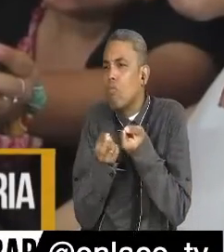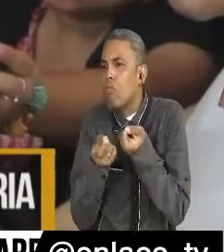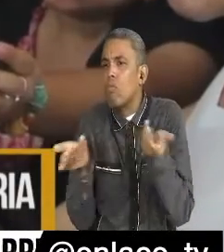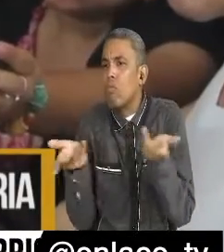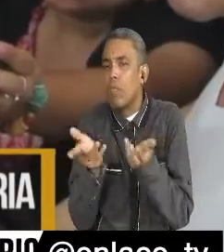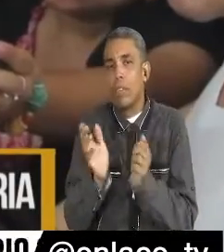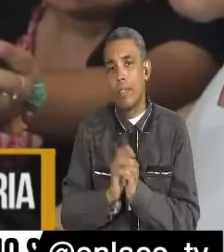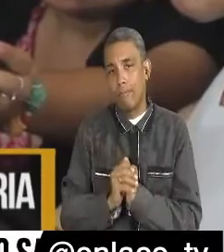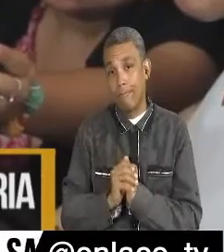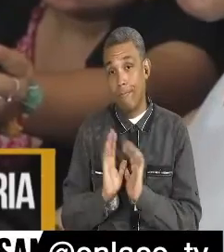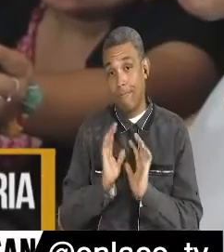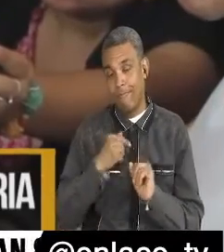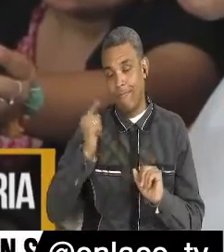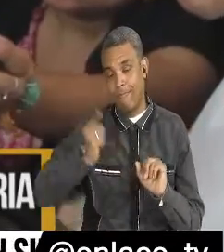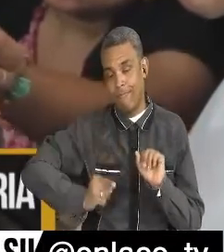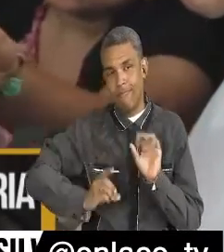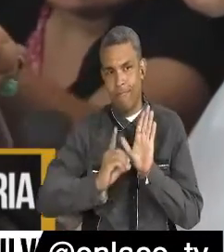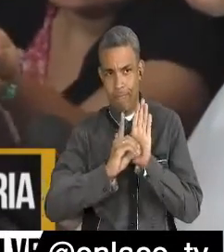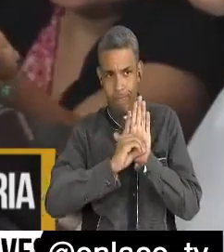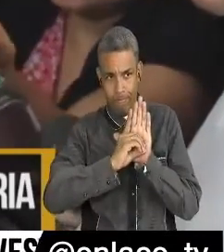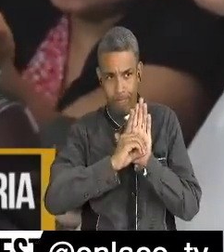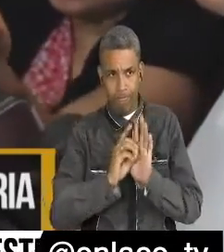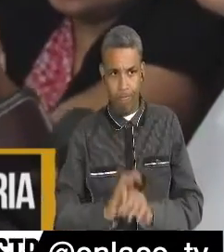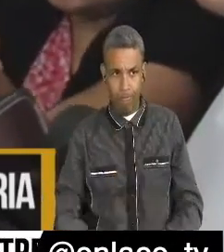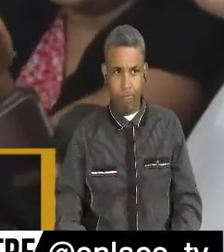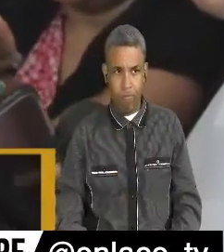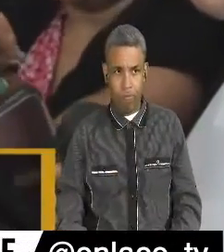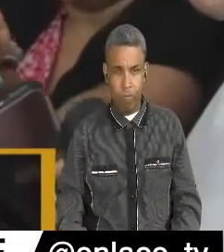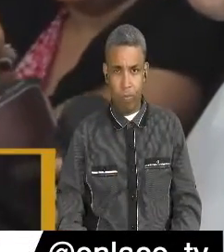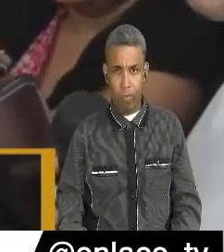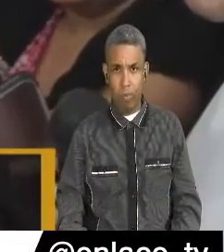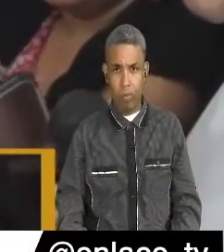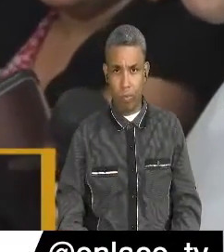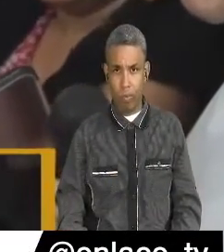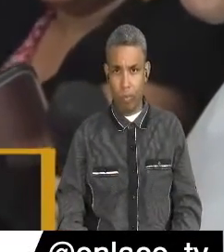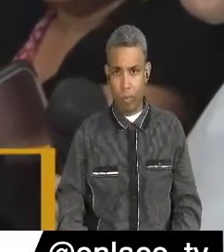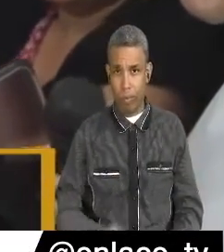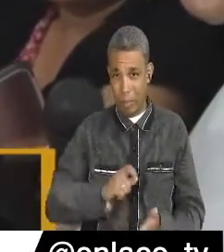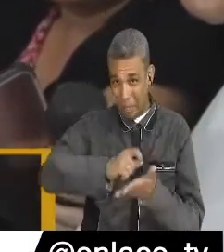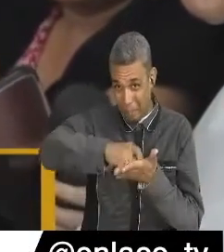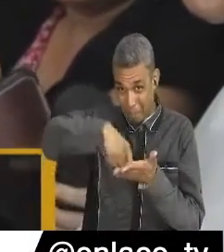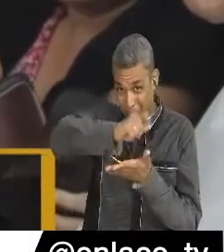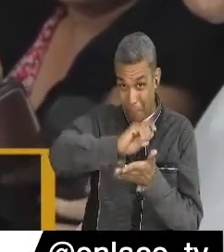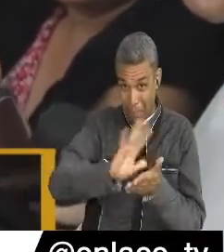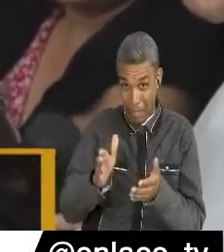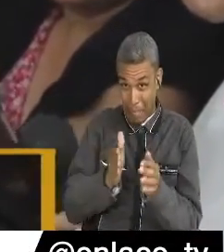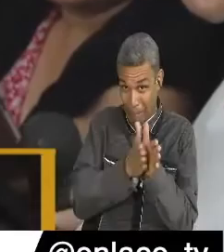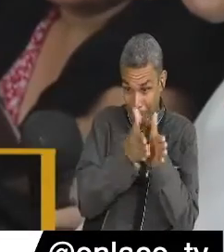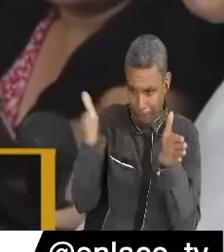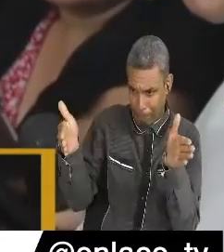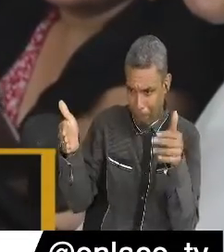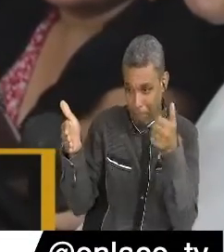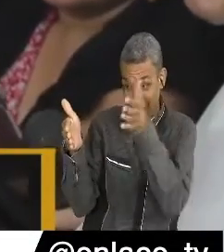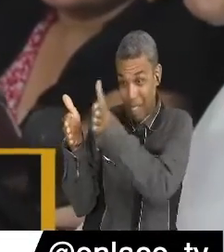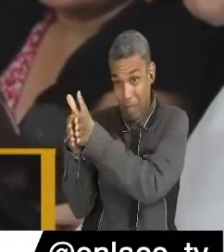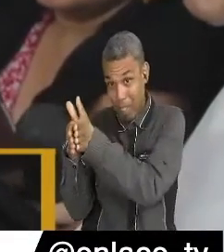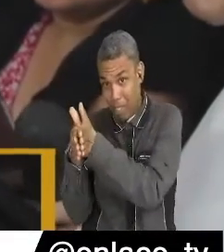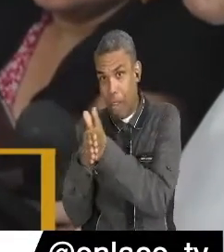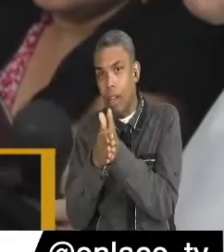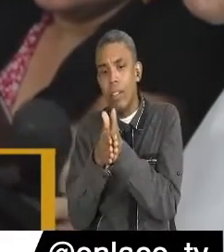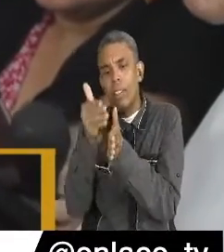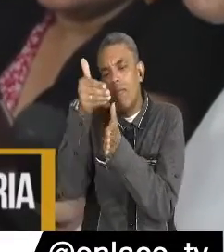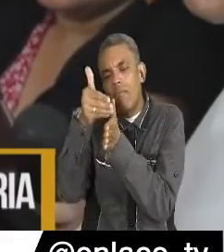residuos sólidos. Y tendremos a partir de la firma 18 meses para